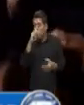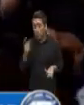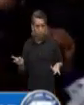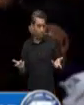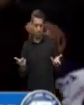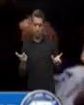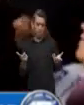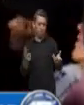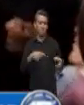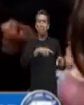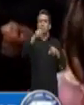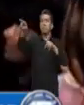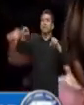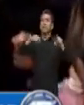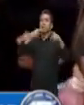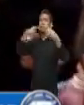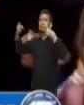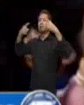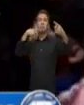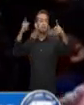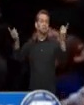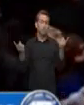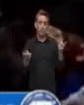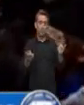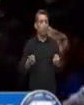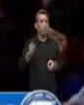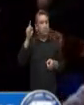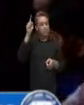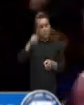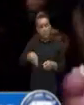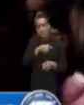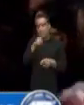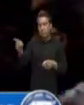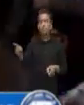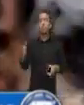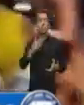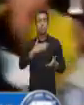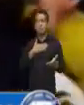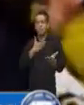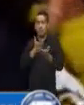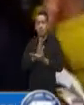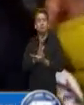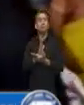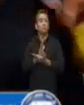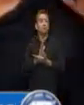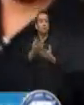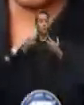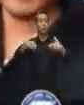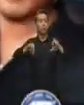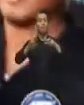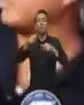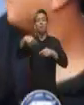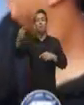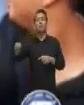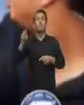circular. Hagámosles ver que tenemos la oportunidad este 20 de agosto